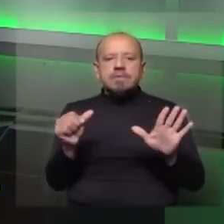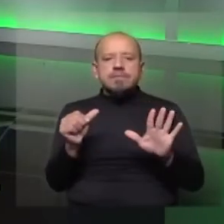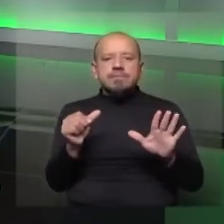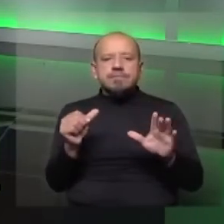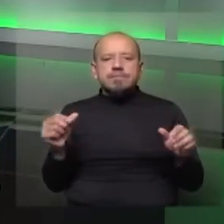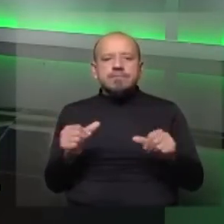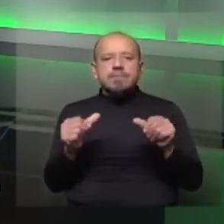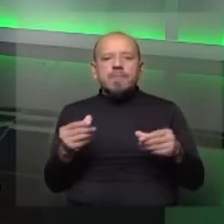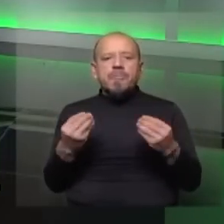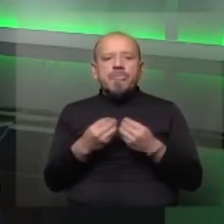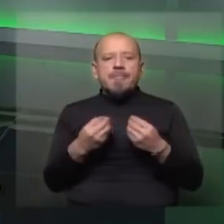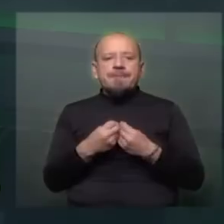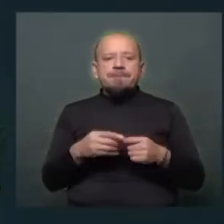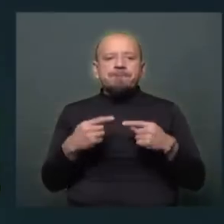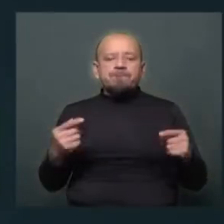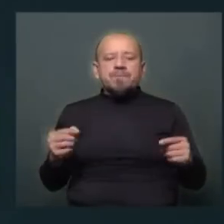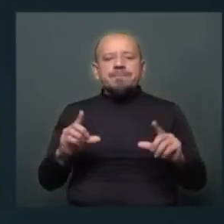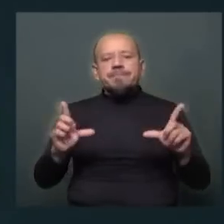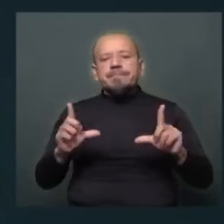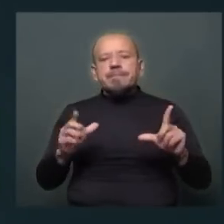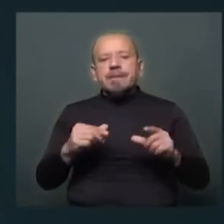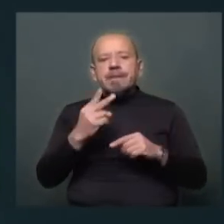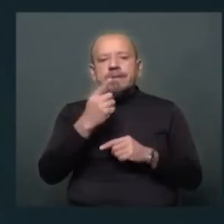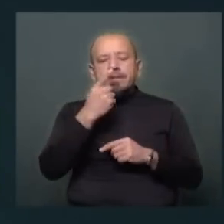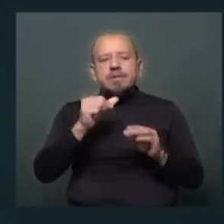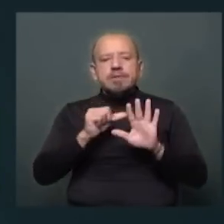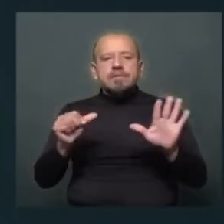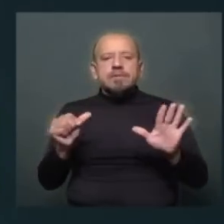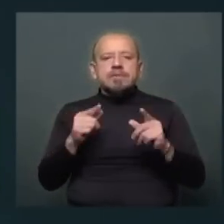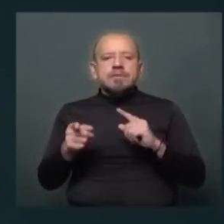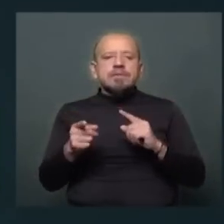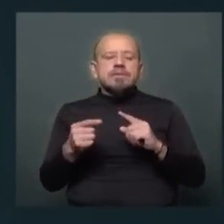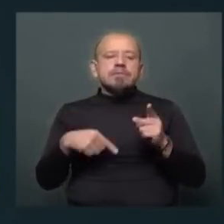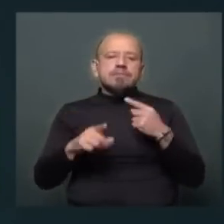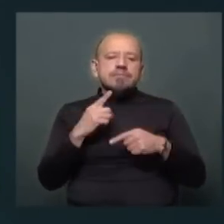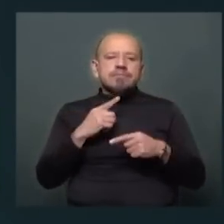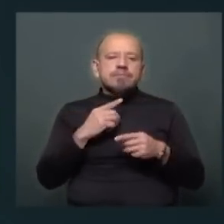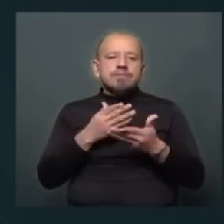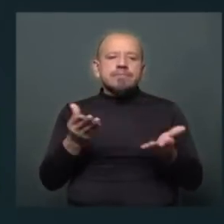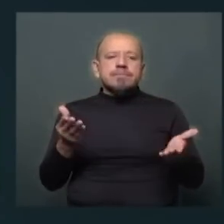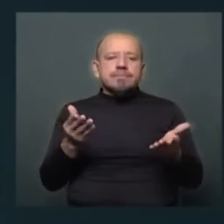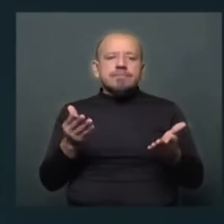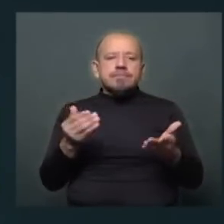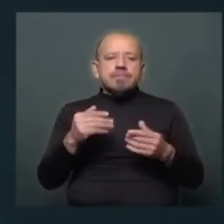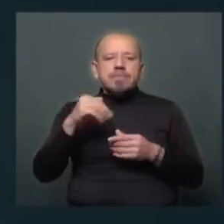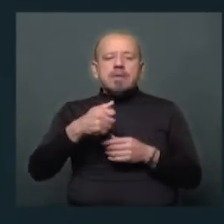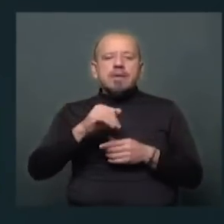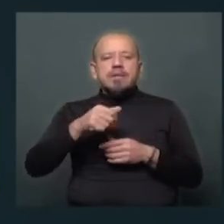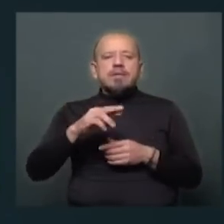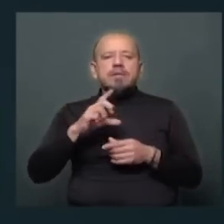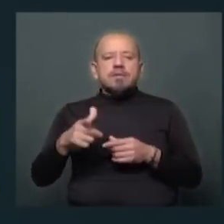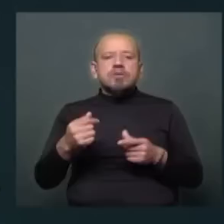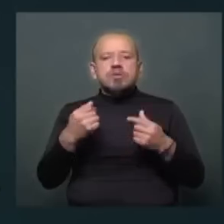diversas cosas también para televisión otras en 2006 crearon y dirigieron un documental muy particular junto a Luis majul se llama